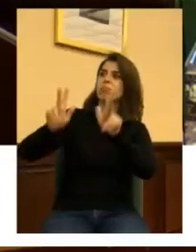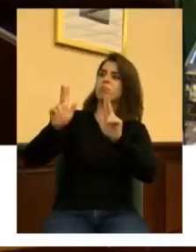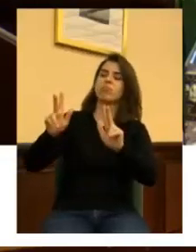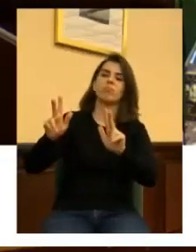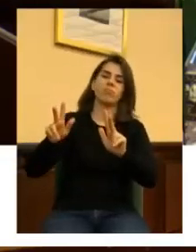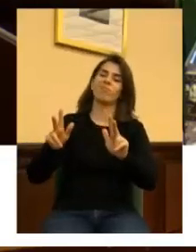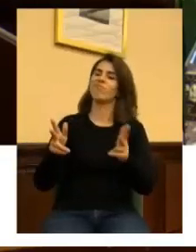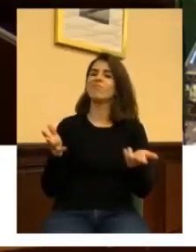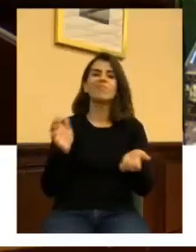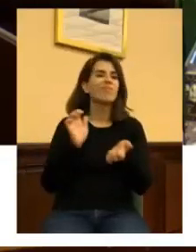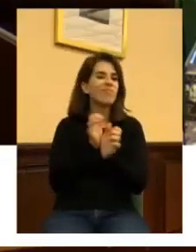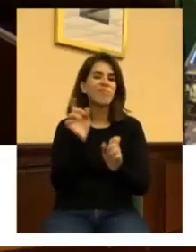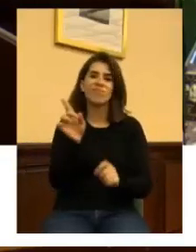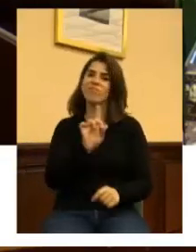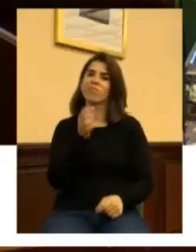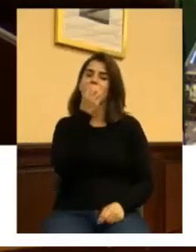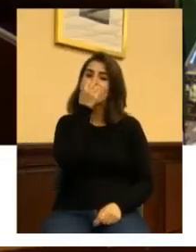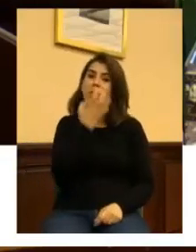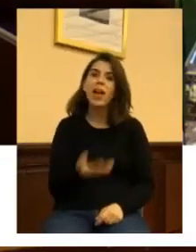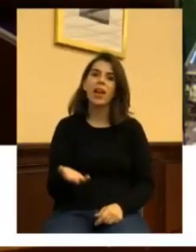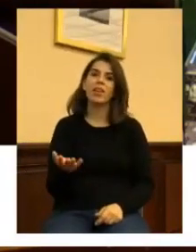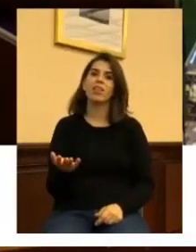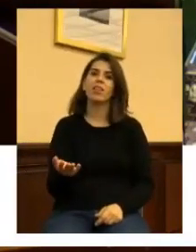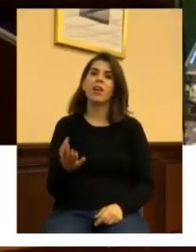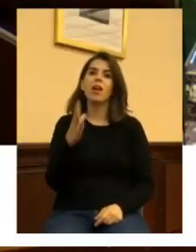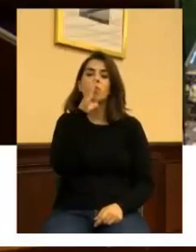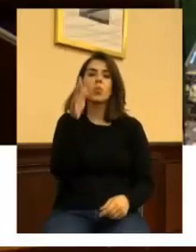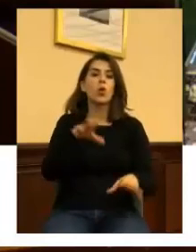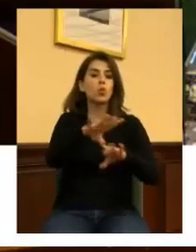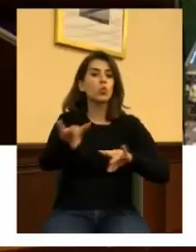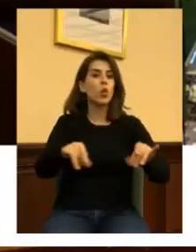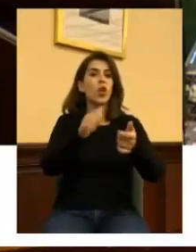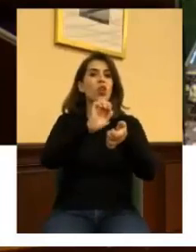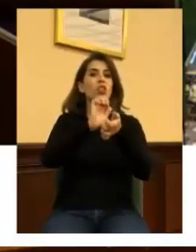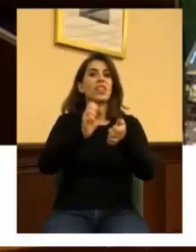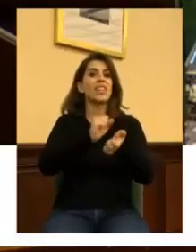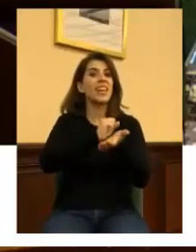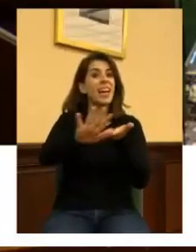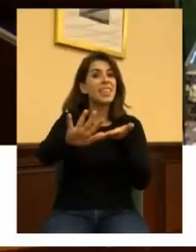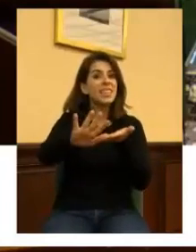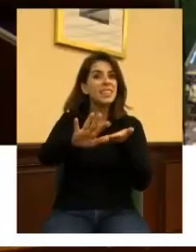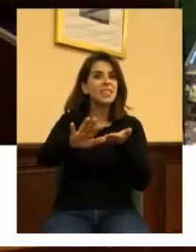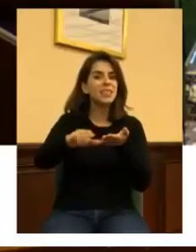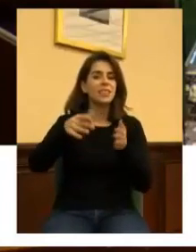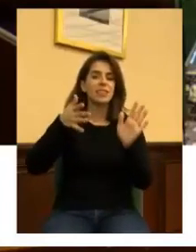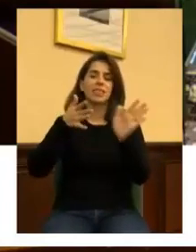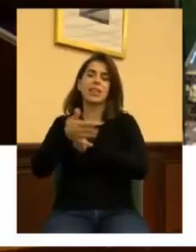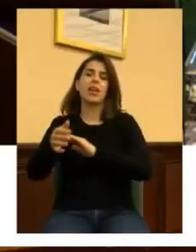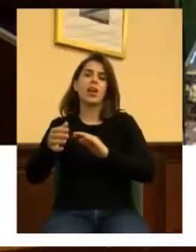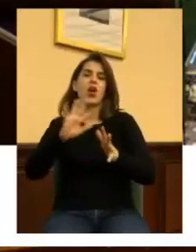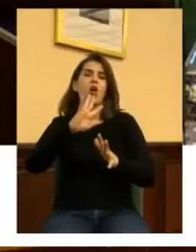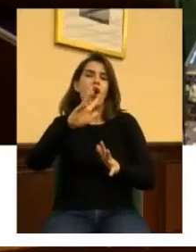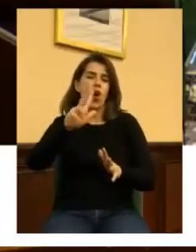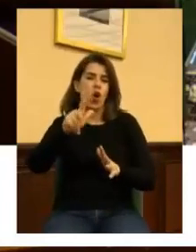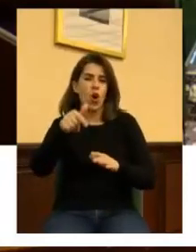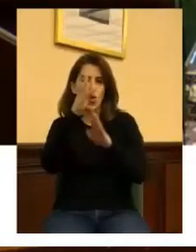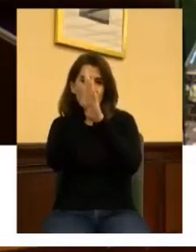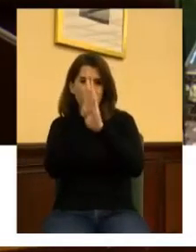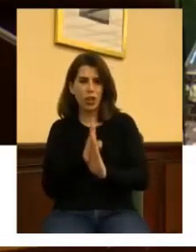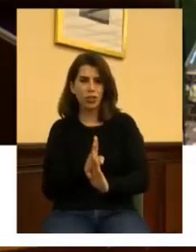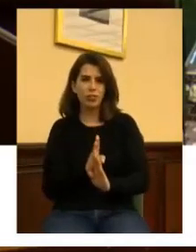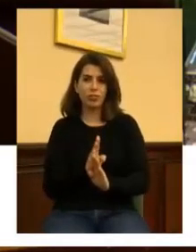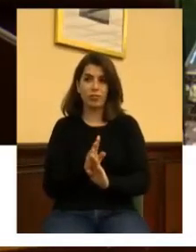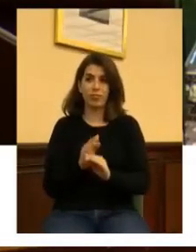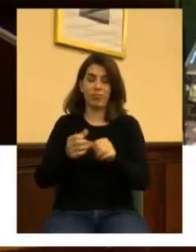bien. En primer lugar, porque la cesión de suelo gratuito ha sido un vivero de corrupción a lo largo de la historia. Se